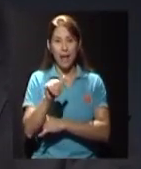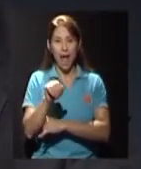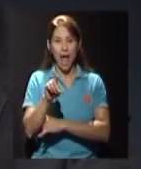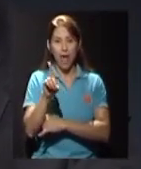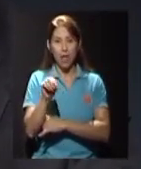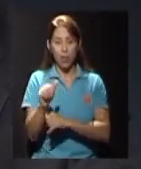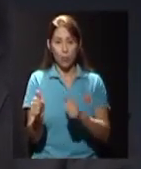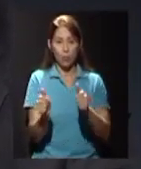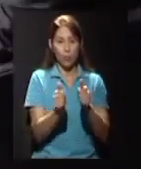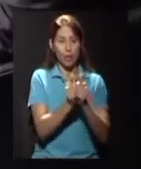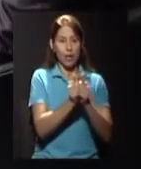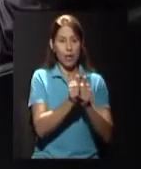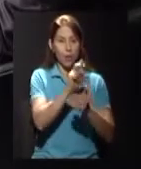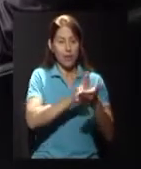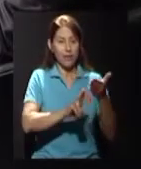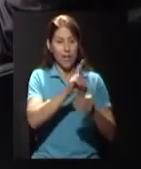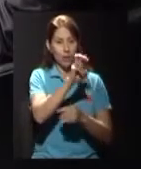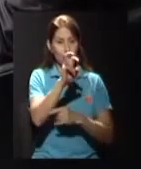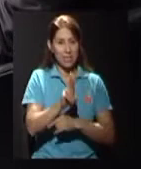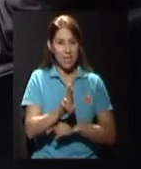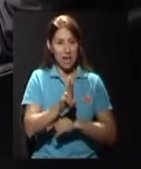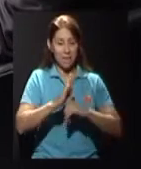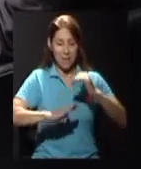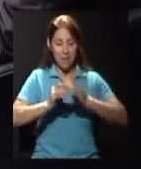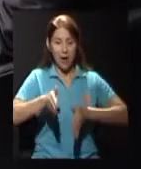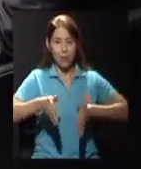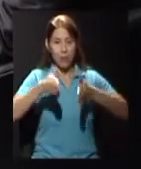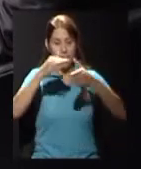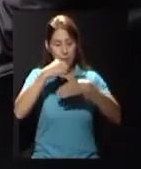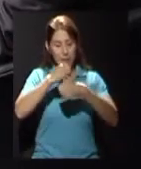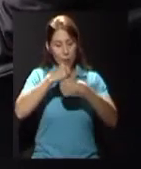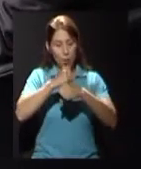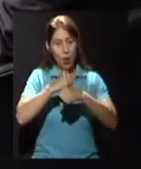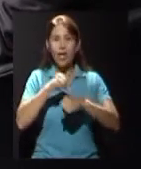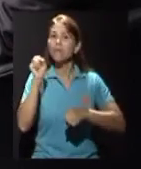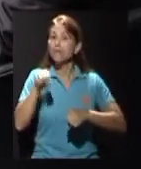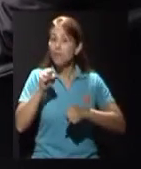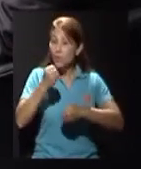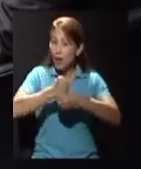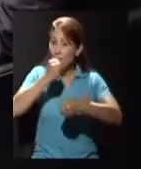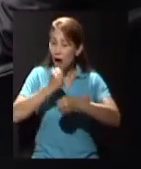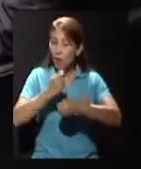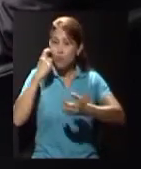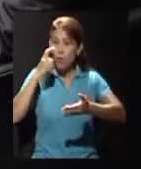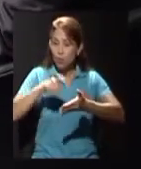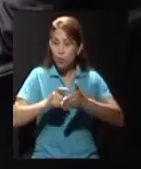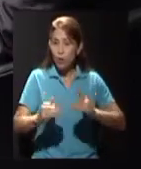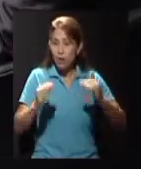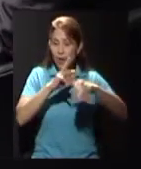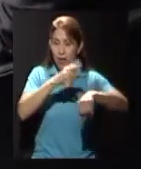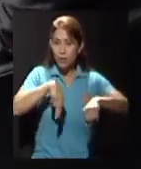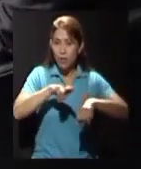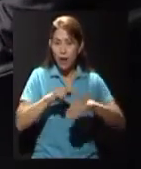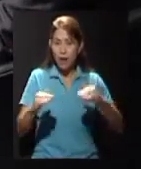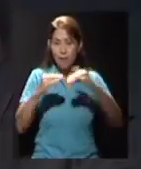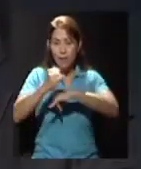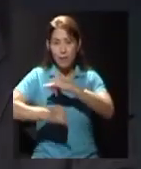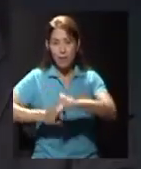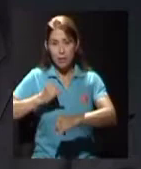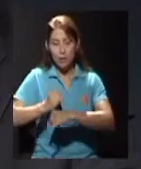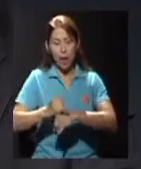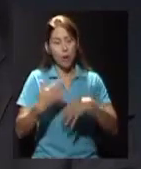costa rica pues culto del microbiología efectivamente que ha sido un trabajo reconocido nacional e internacionalmente ampliamente reconocido